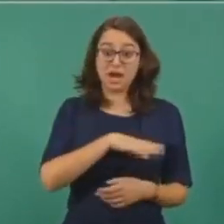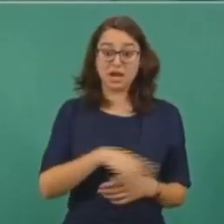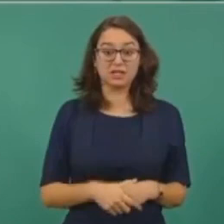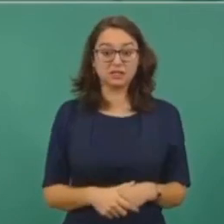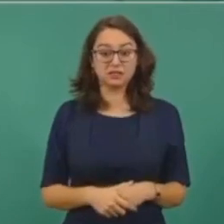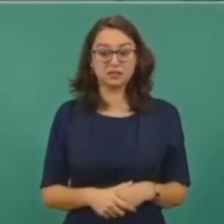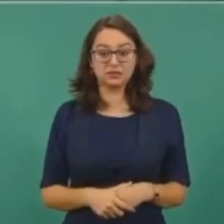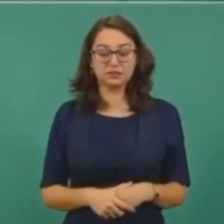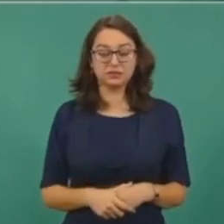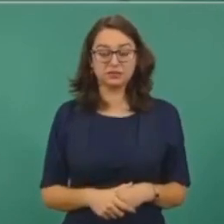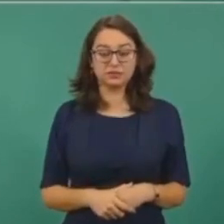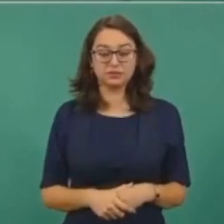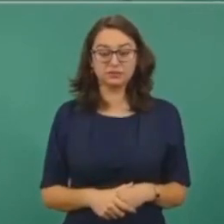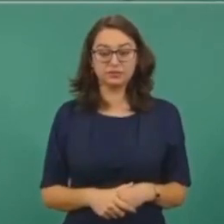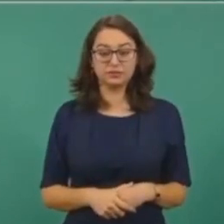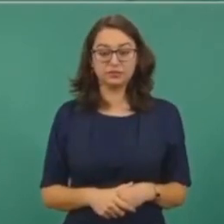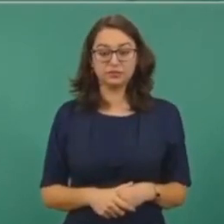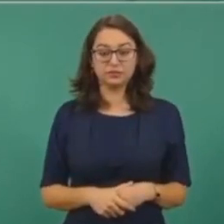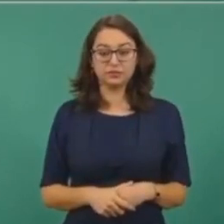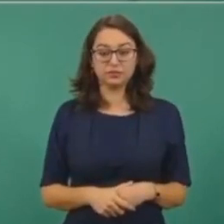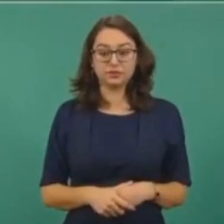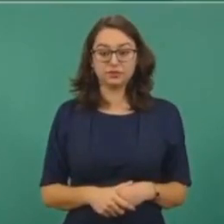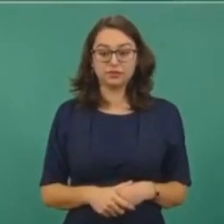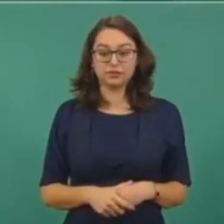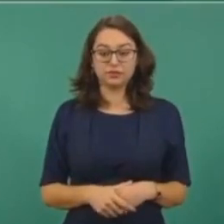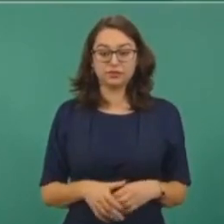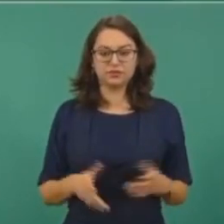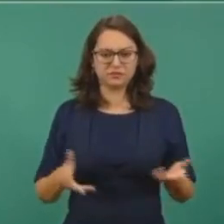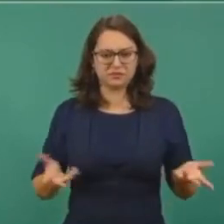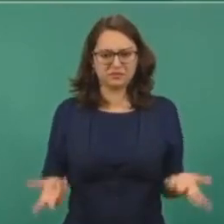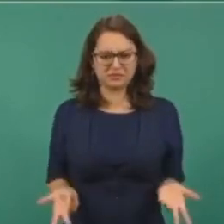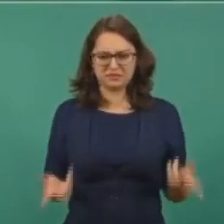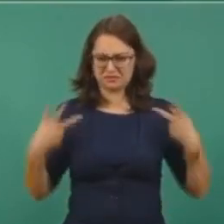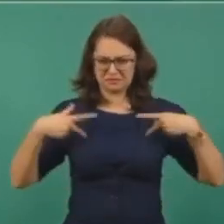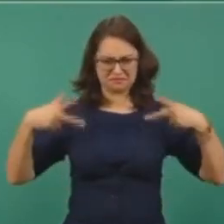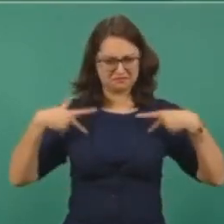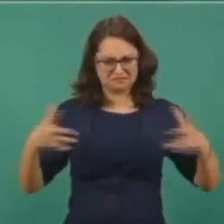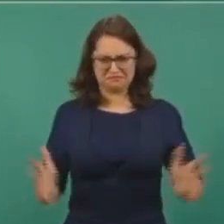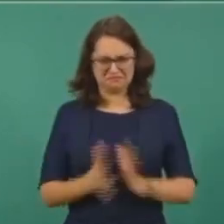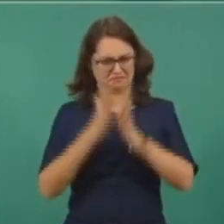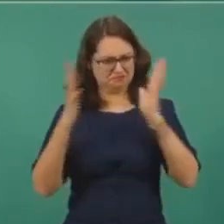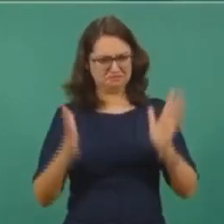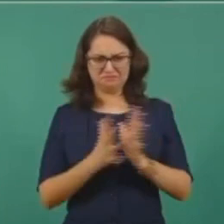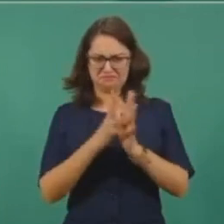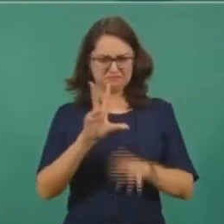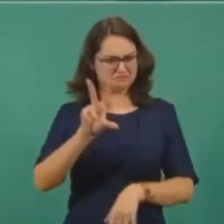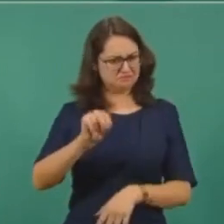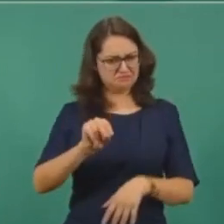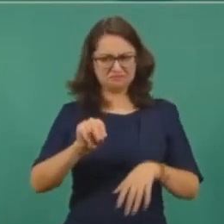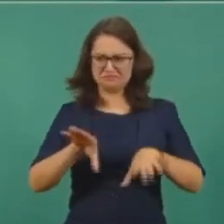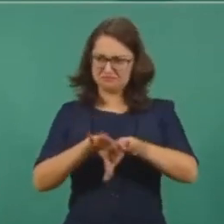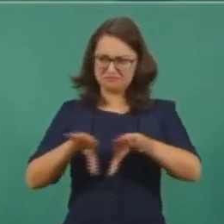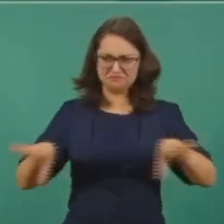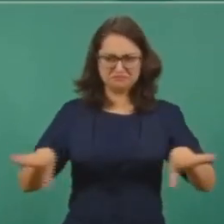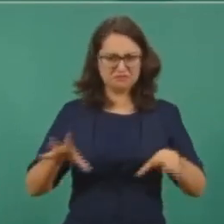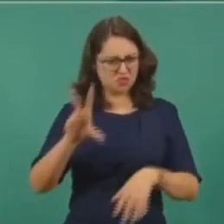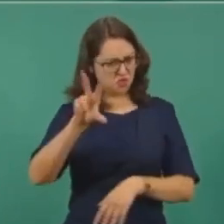Porque ¿cómo no se va a participar en procesos